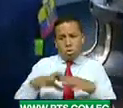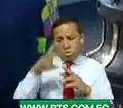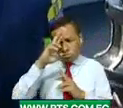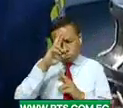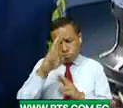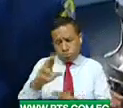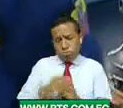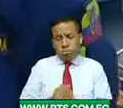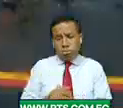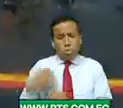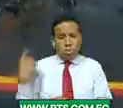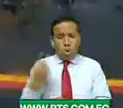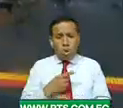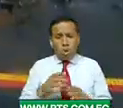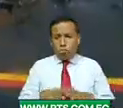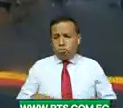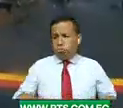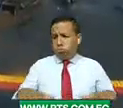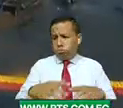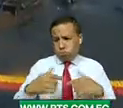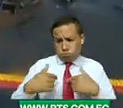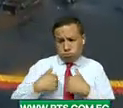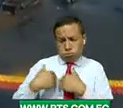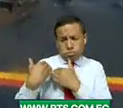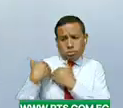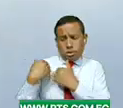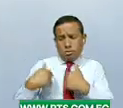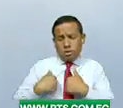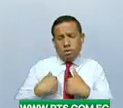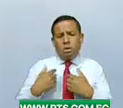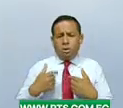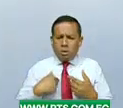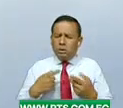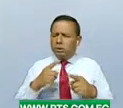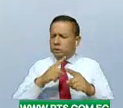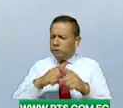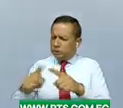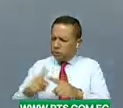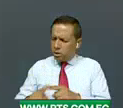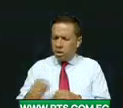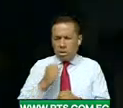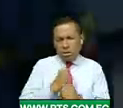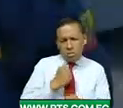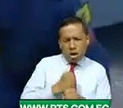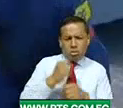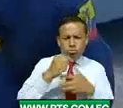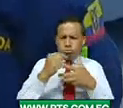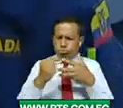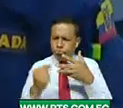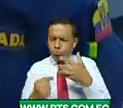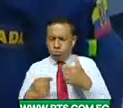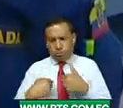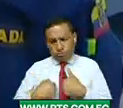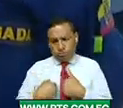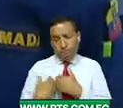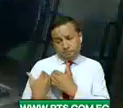de la cubierta de toda la unidad, asimismo diferentes maniobras, transferencias de carga, todas esas maniobras comprende mi cargo. Es la